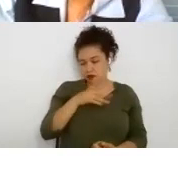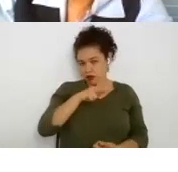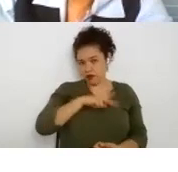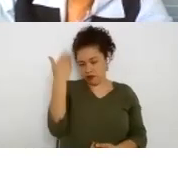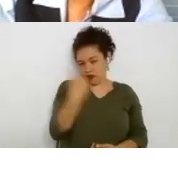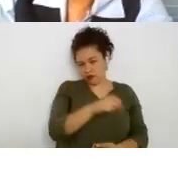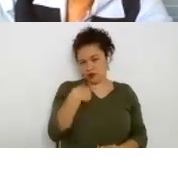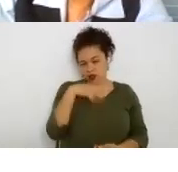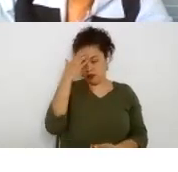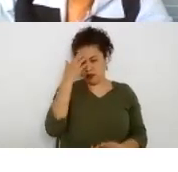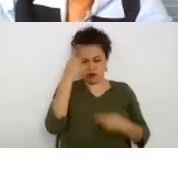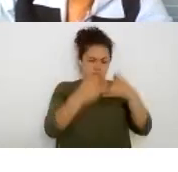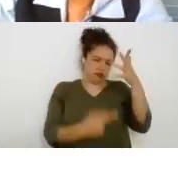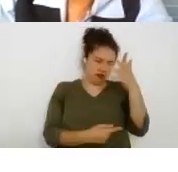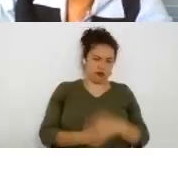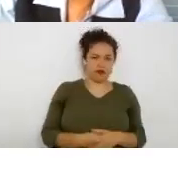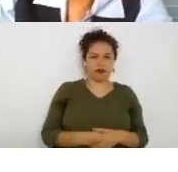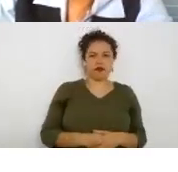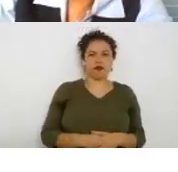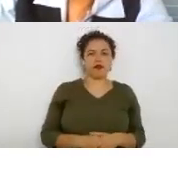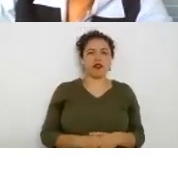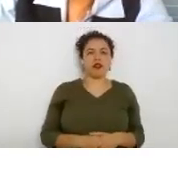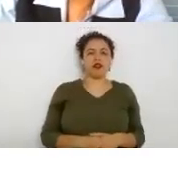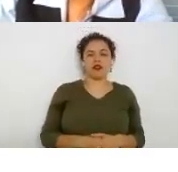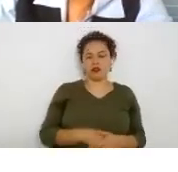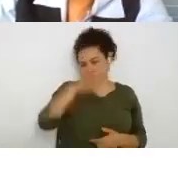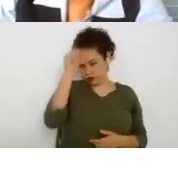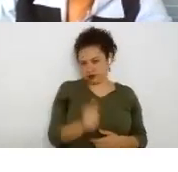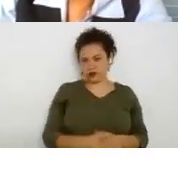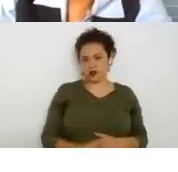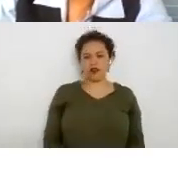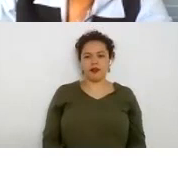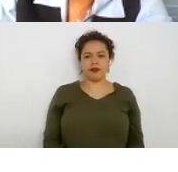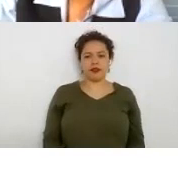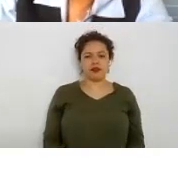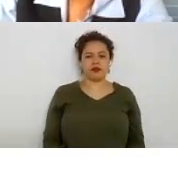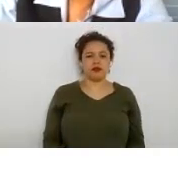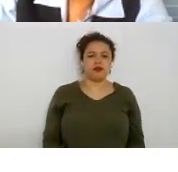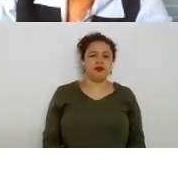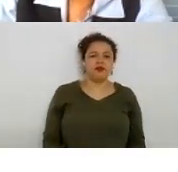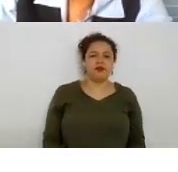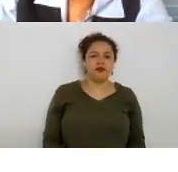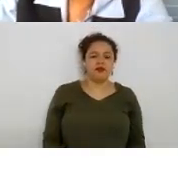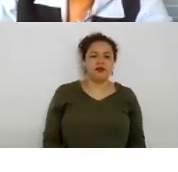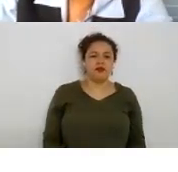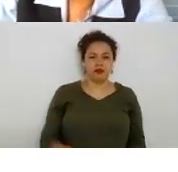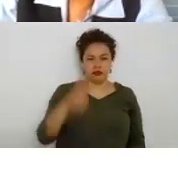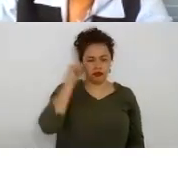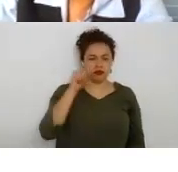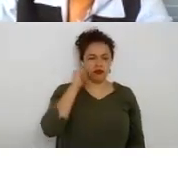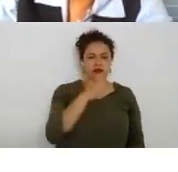mis conocimientos y demás. ¿De acuerdo? Entonces, siempre recordemos que tenemos que llamar a la ayuda